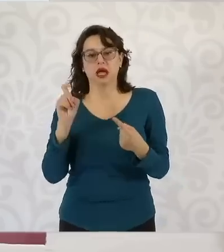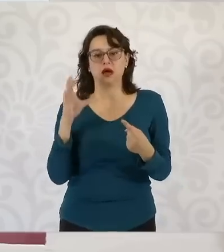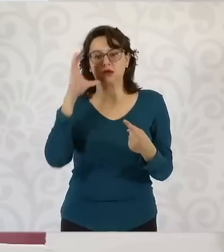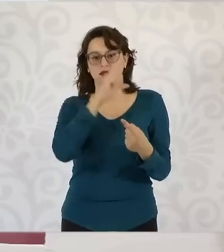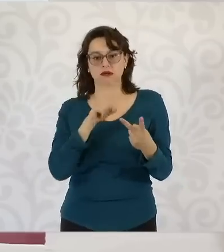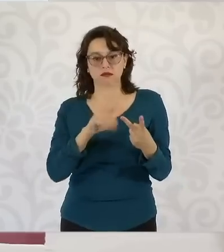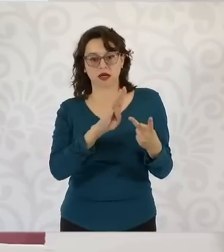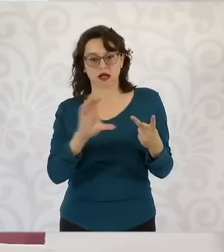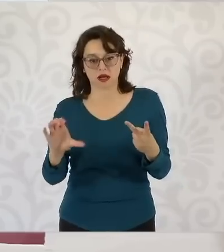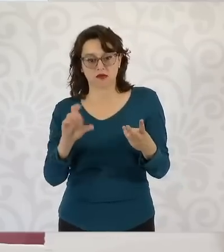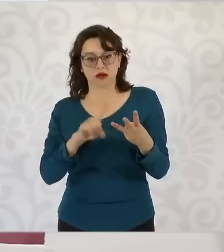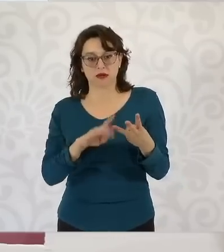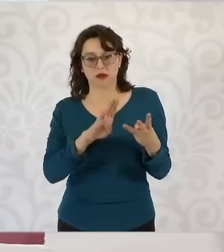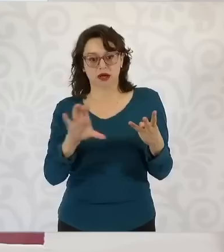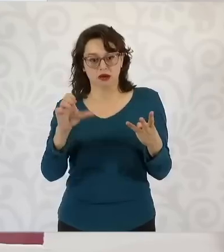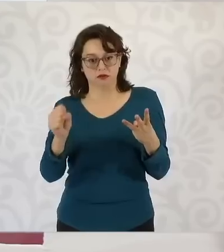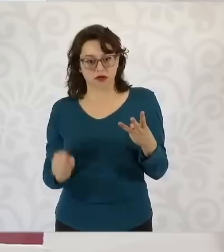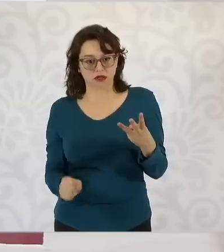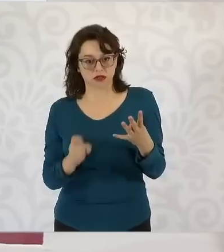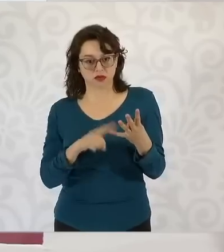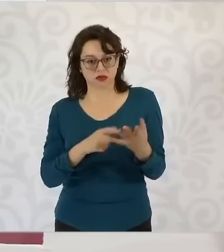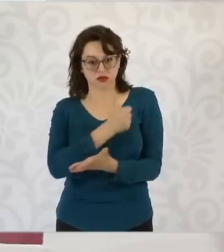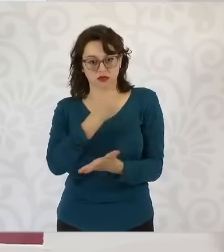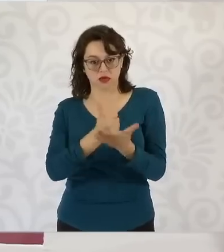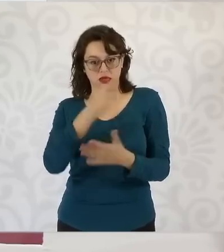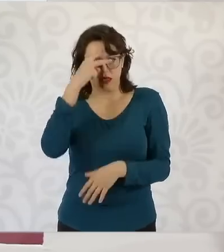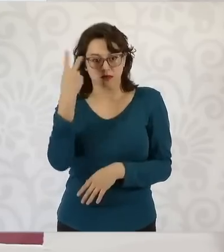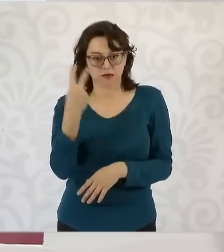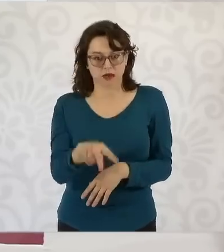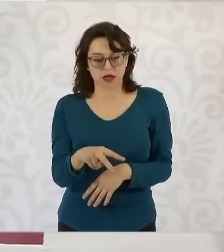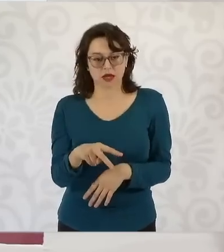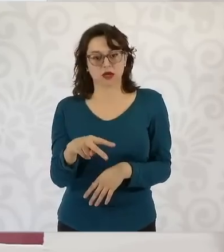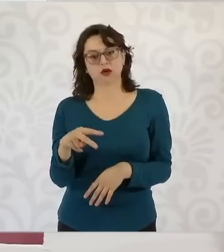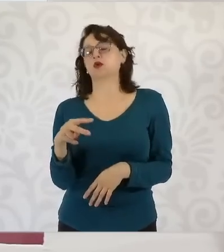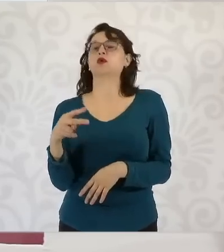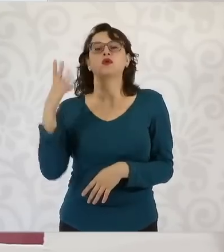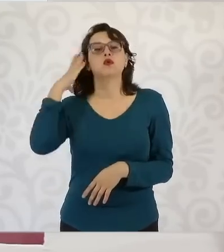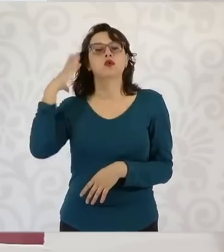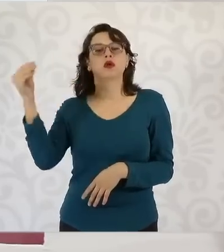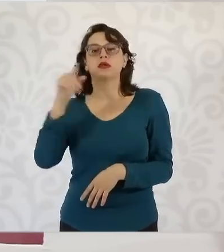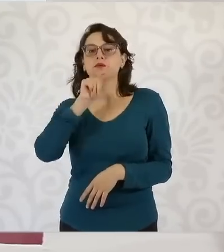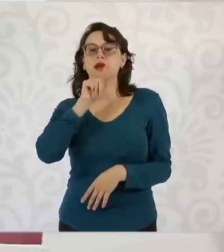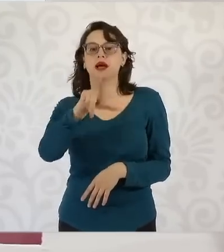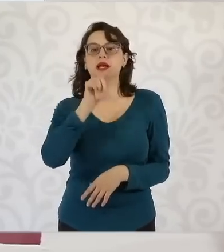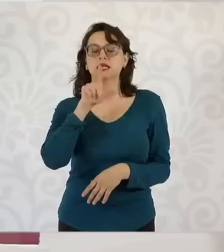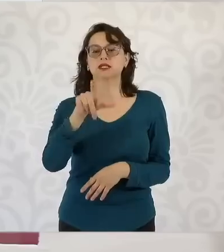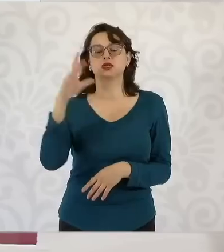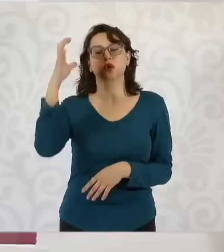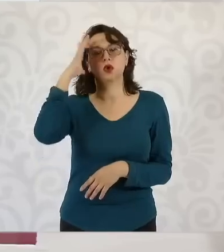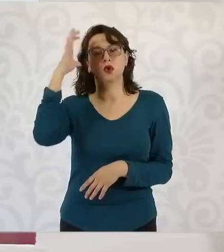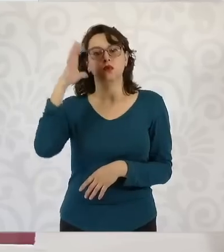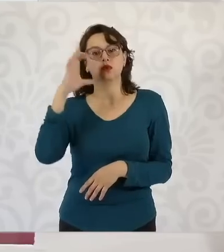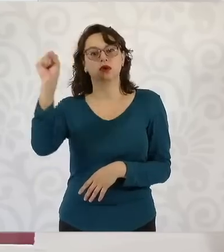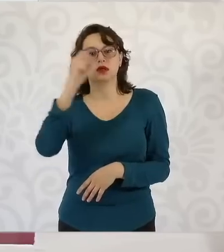California Sur, Ciudad de México, Colima, Jalisco,